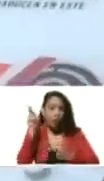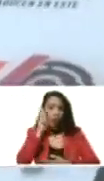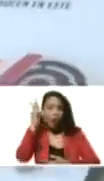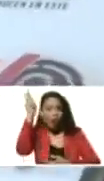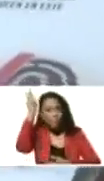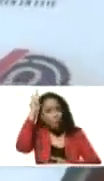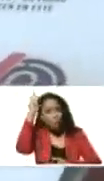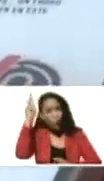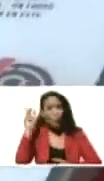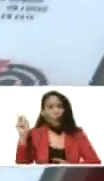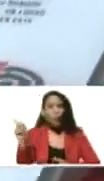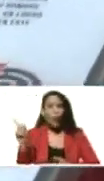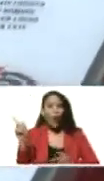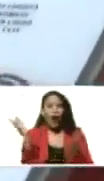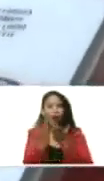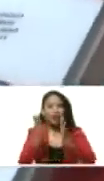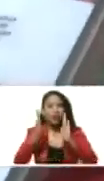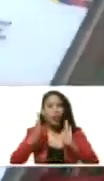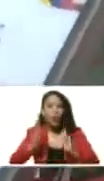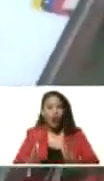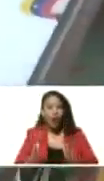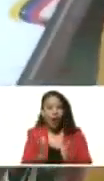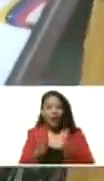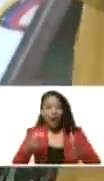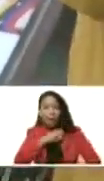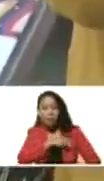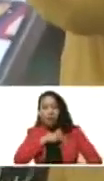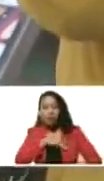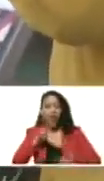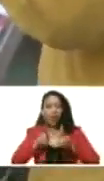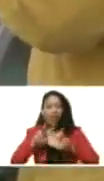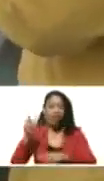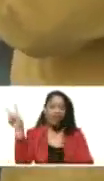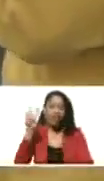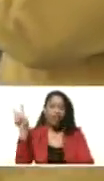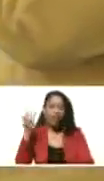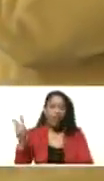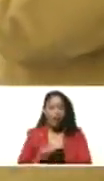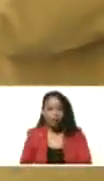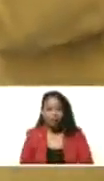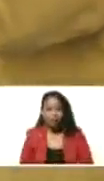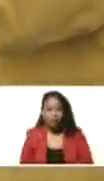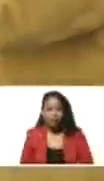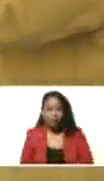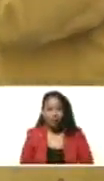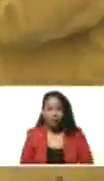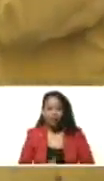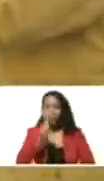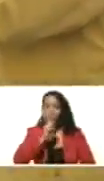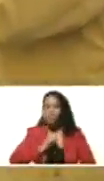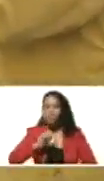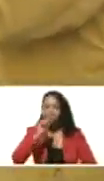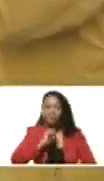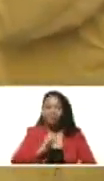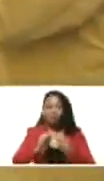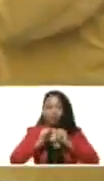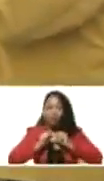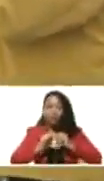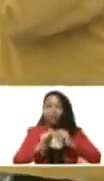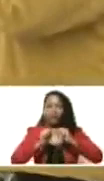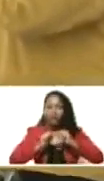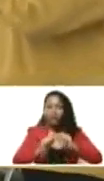Unidad educativa culminada por la Gran Misión Vivienda Venezuela, en resistencia